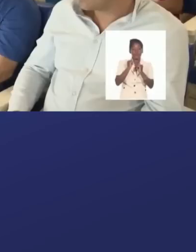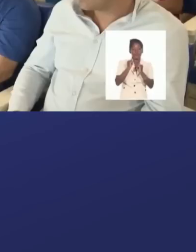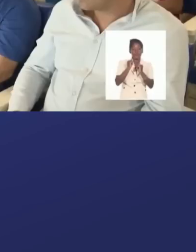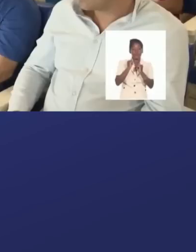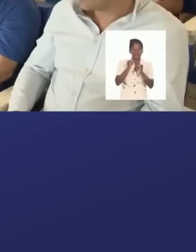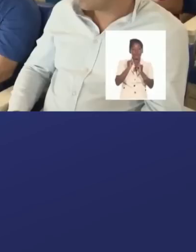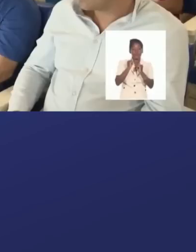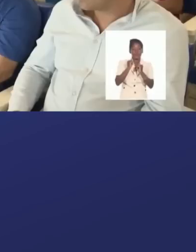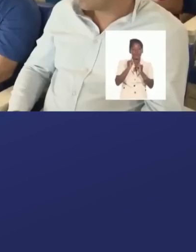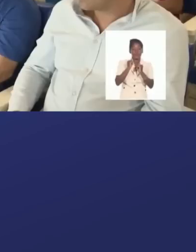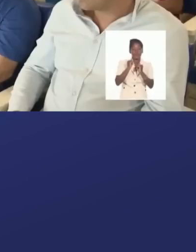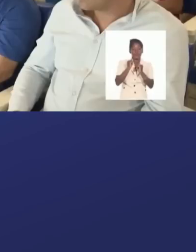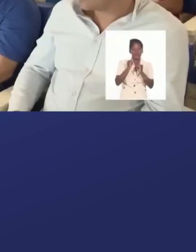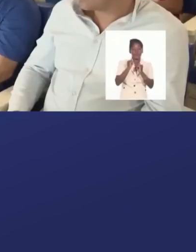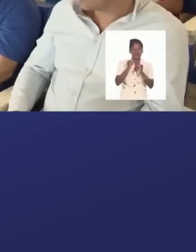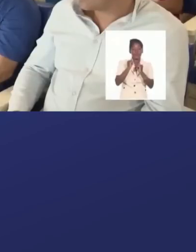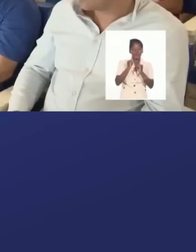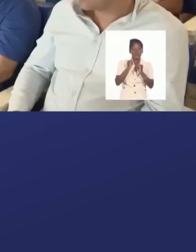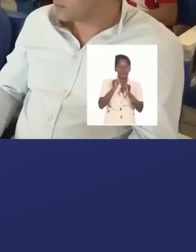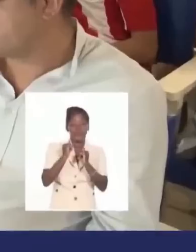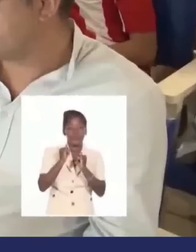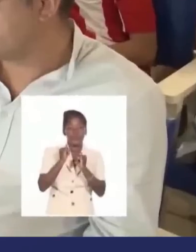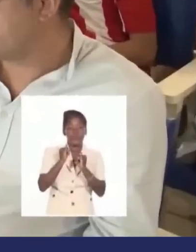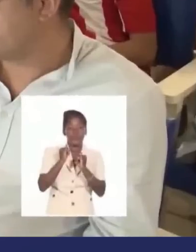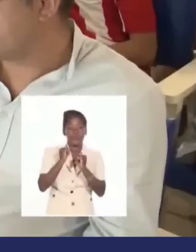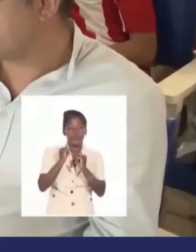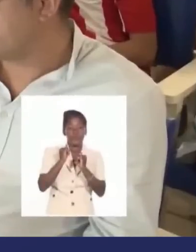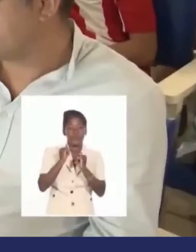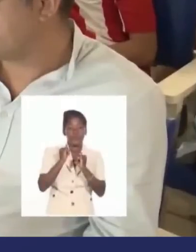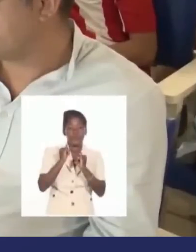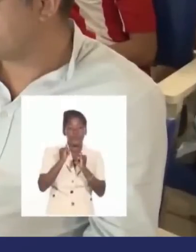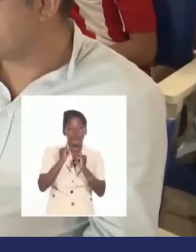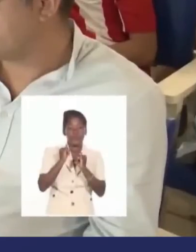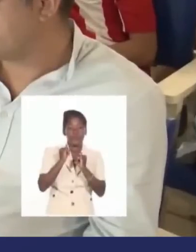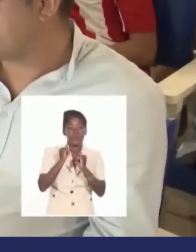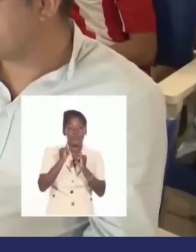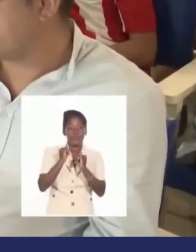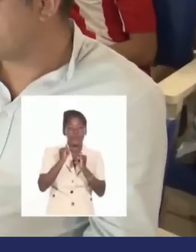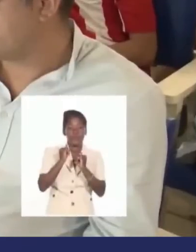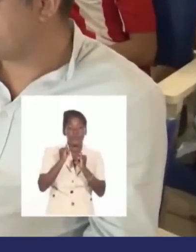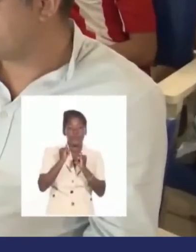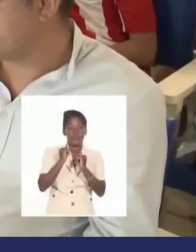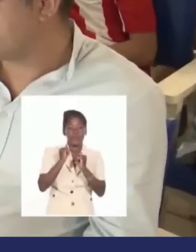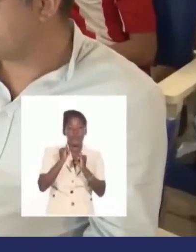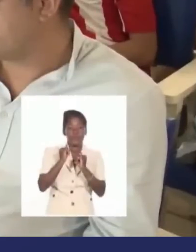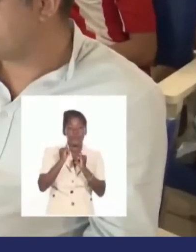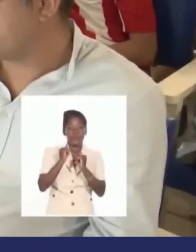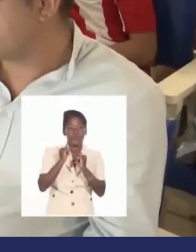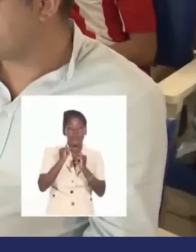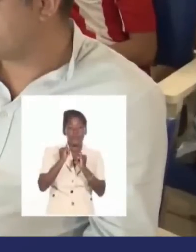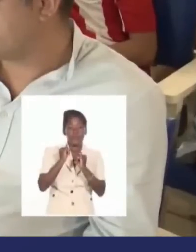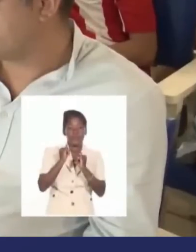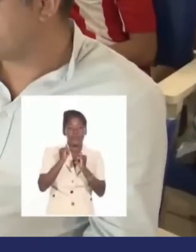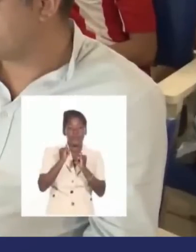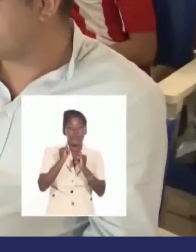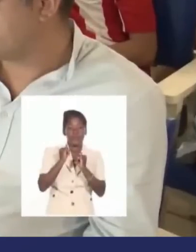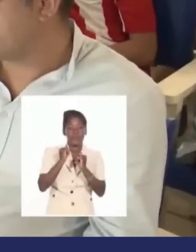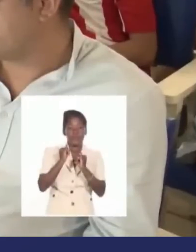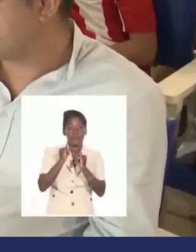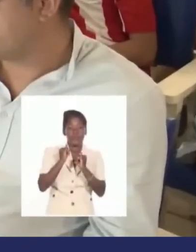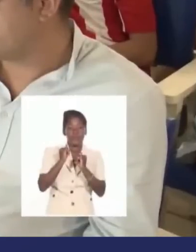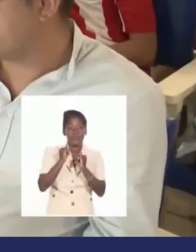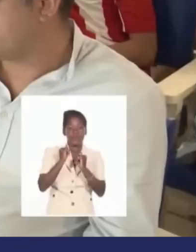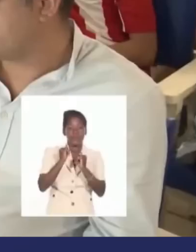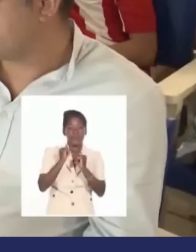mire cómo está el yogur allí primero para que veas que el diputado como tal Óigame en todas partes y hacia